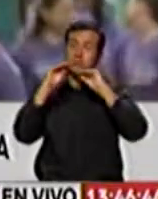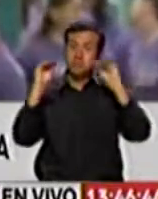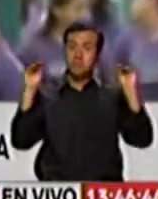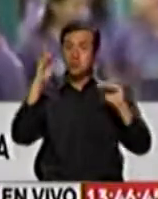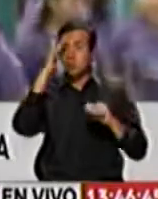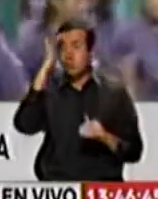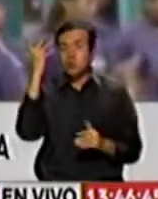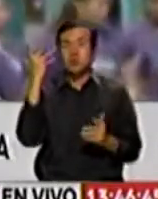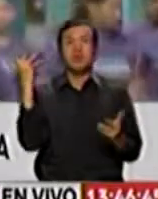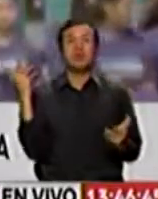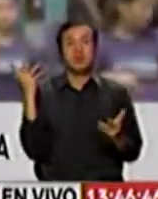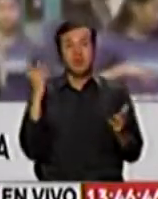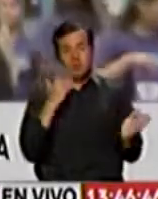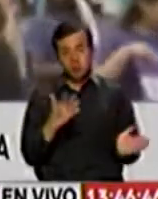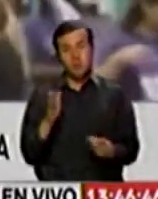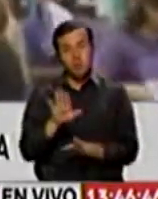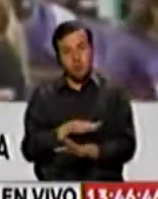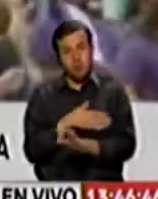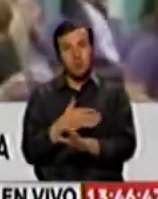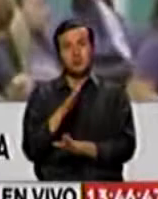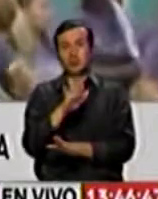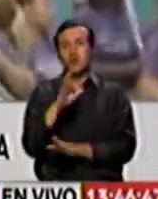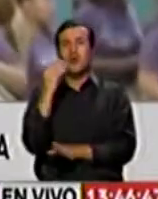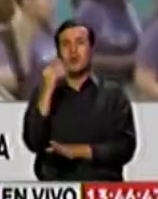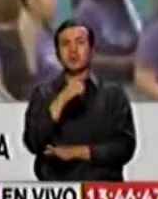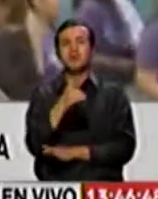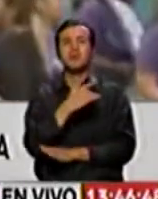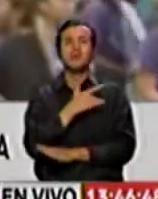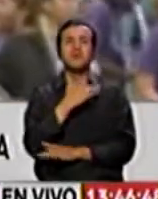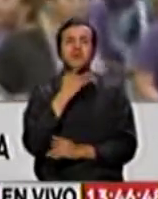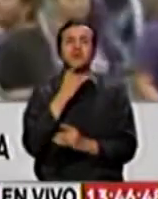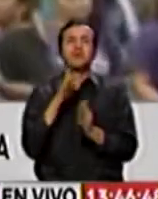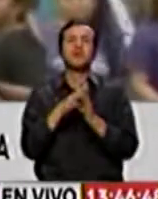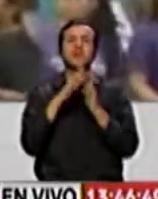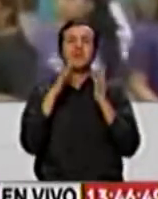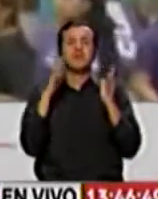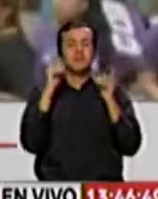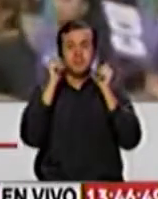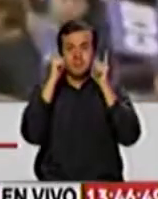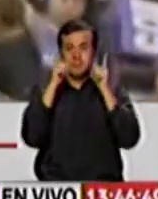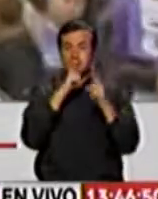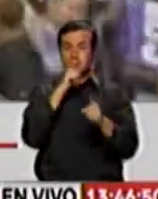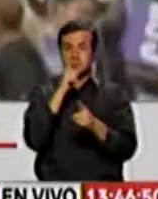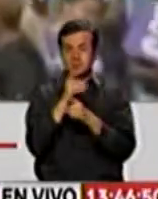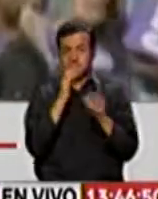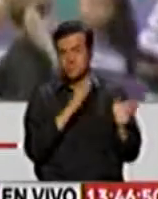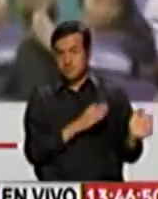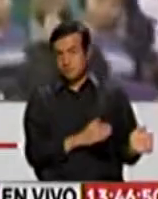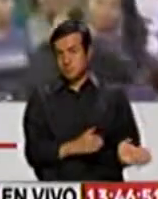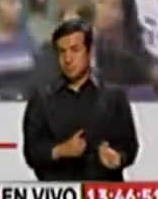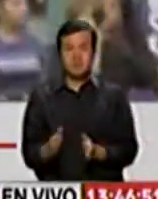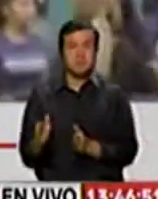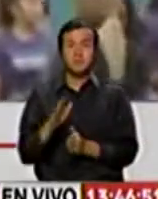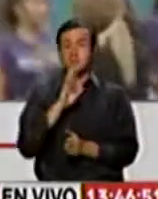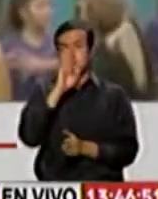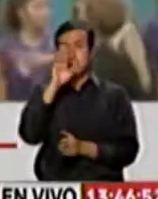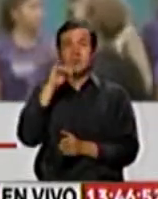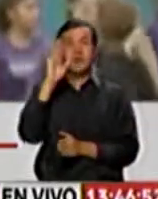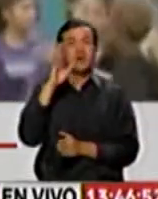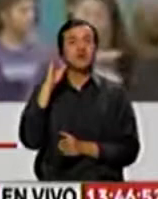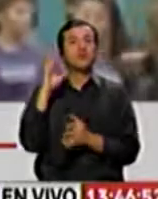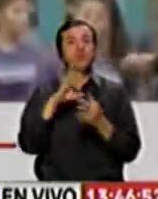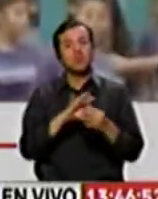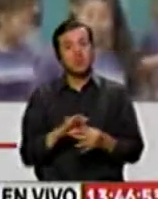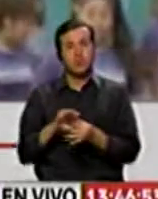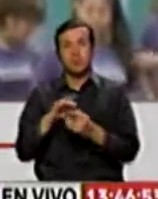qué no hacerlo a través de la música, que es lo que a los chicos realmente más les llama la atención, lo que los mantiene ellos más unidos? Frente